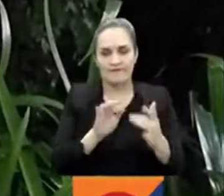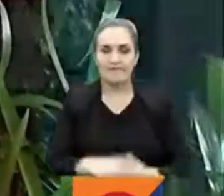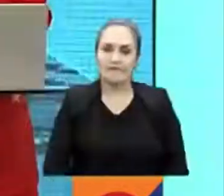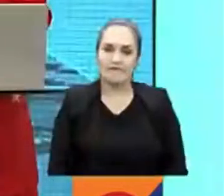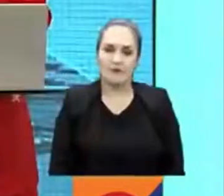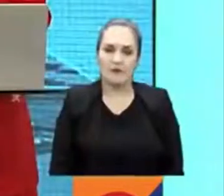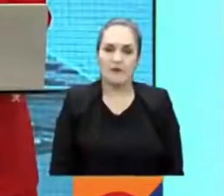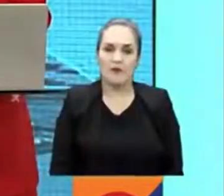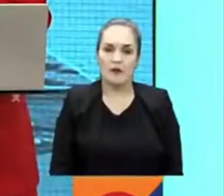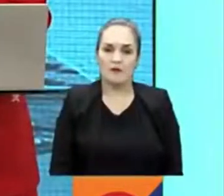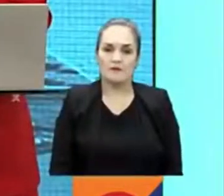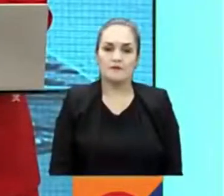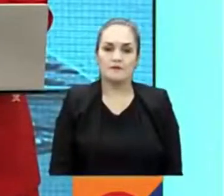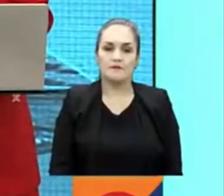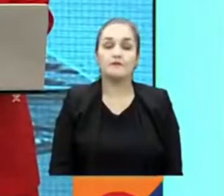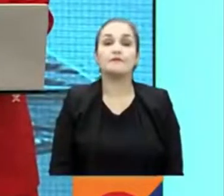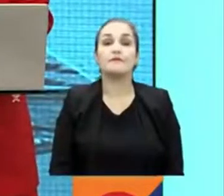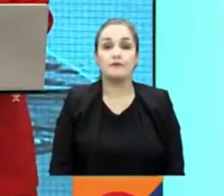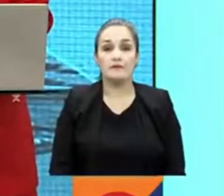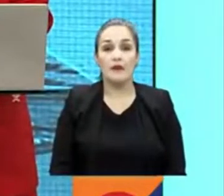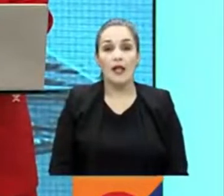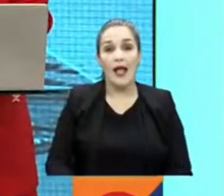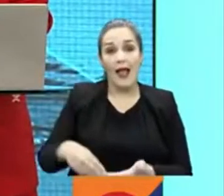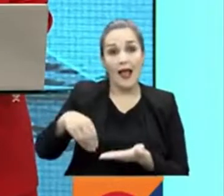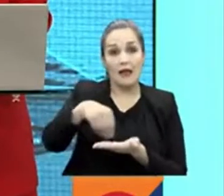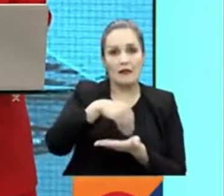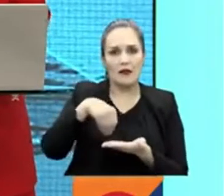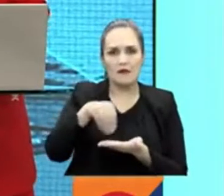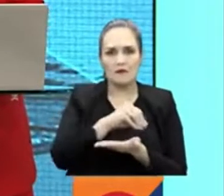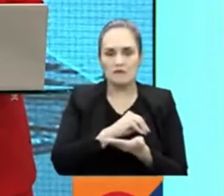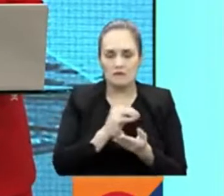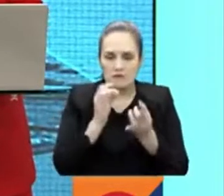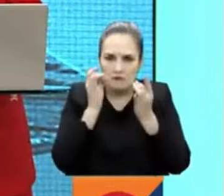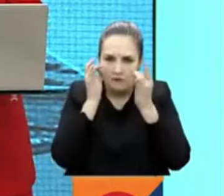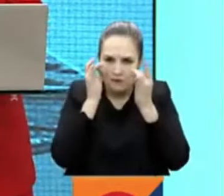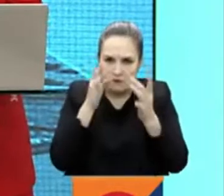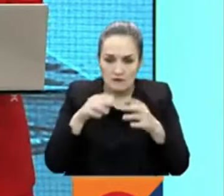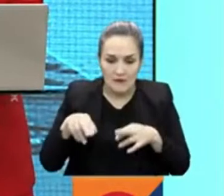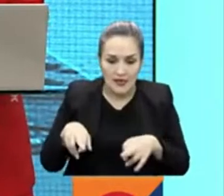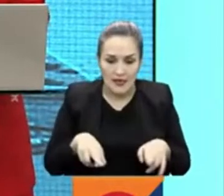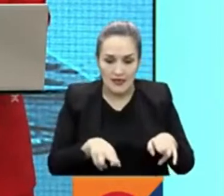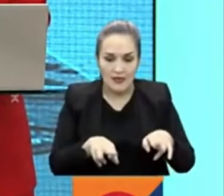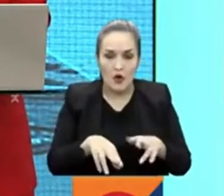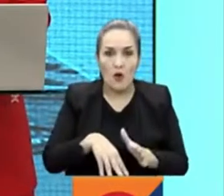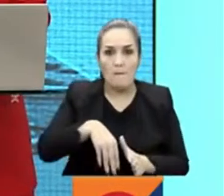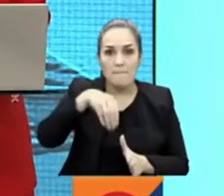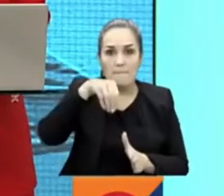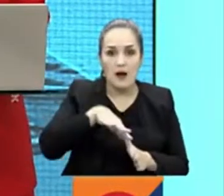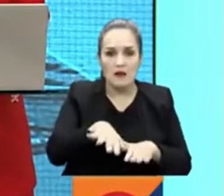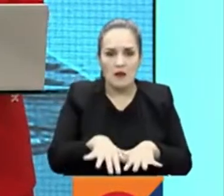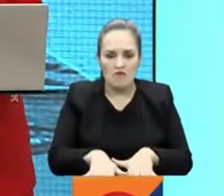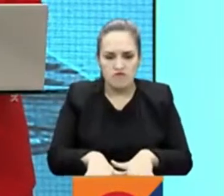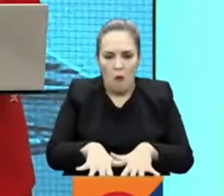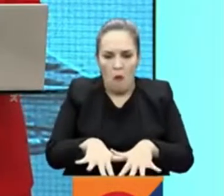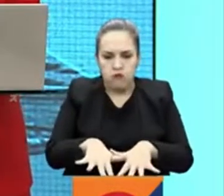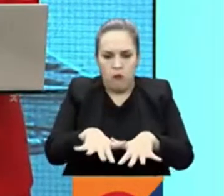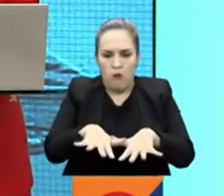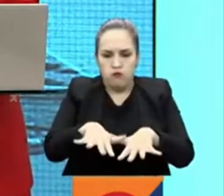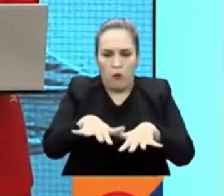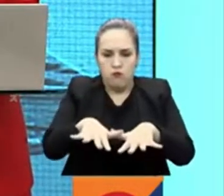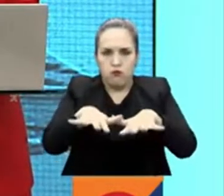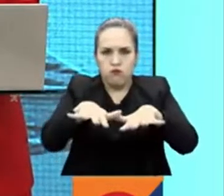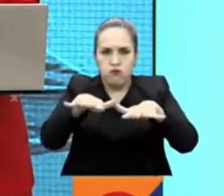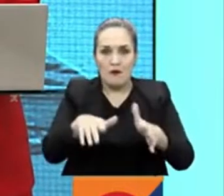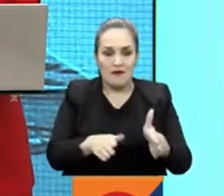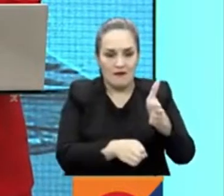24/7. En el Atlántico, las autoridades están en alerta por el alto nivel del río Magdalena y por el ascenso del canal del dique. Las